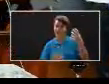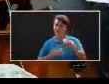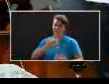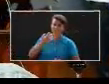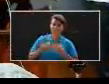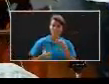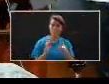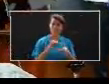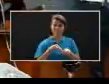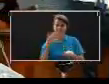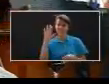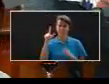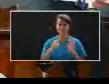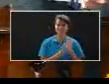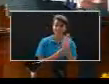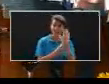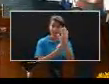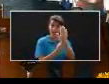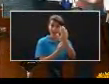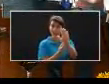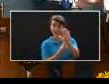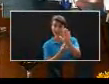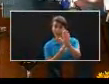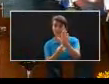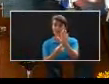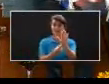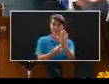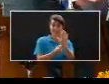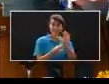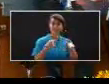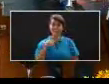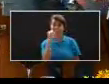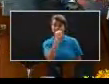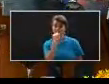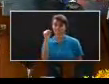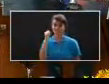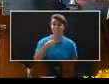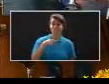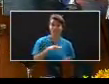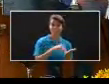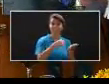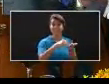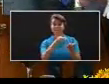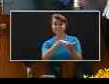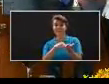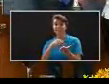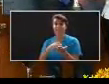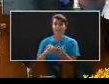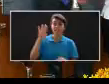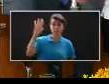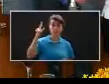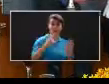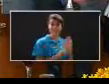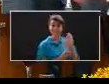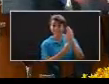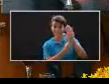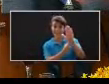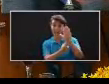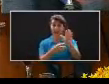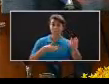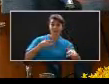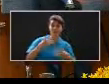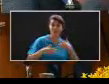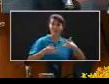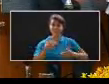fluía en su presencia. Yo cantaré, yo danzaré, en su